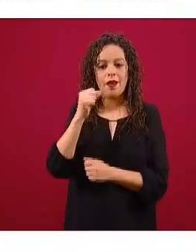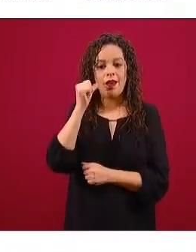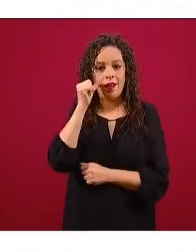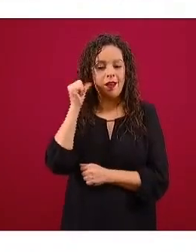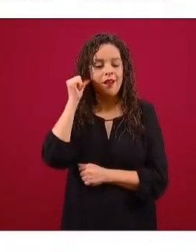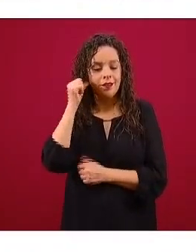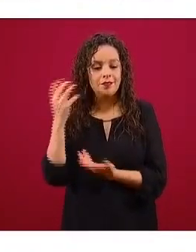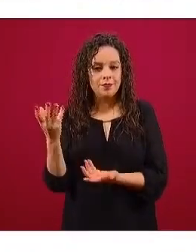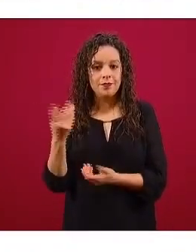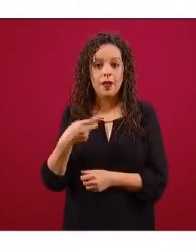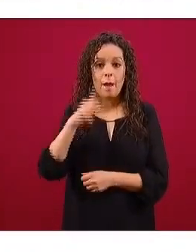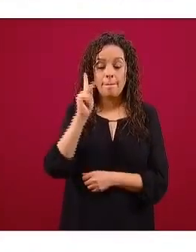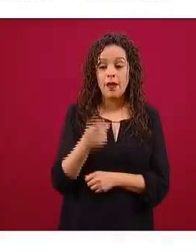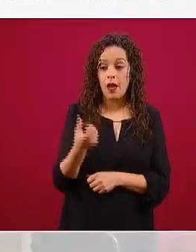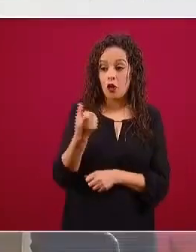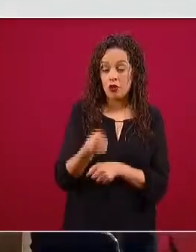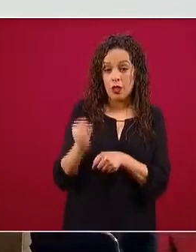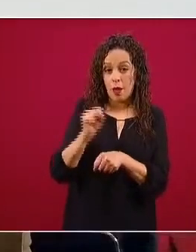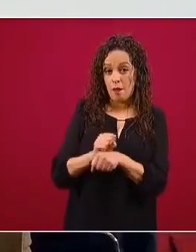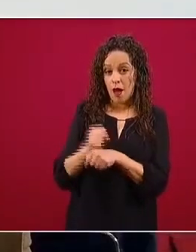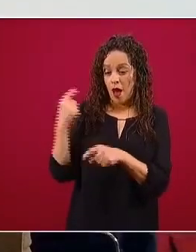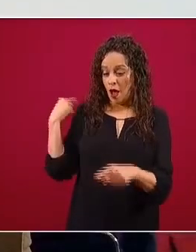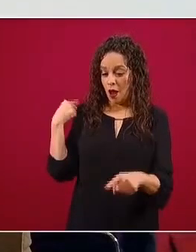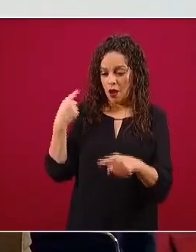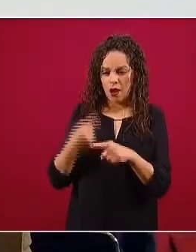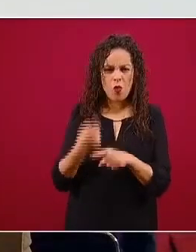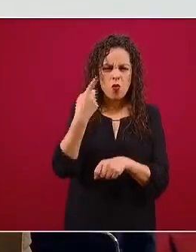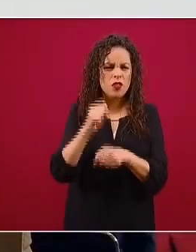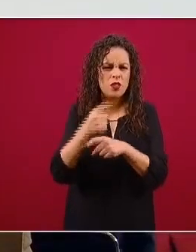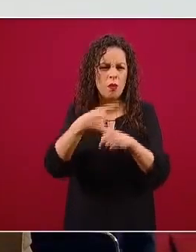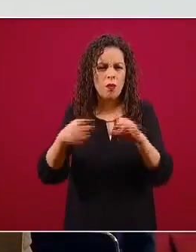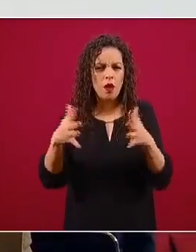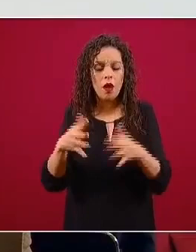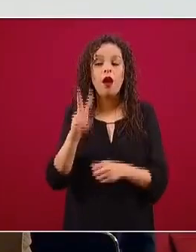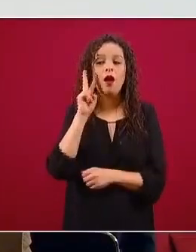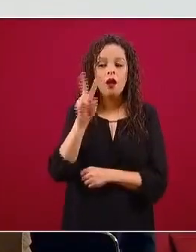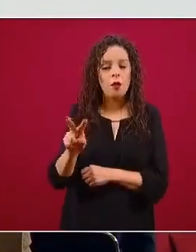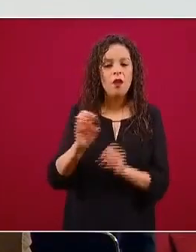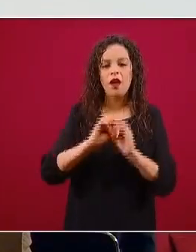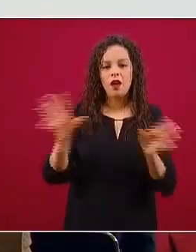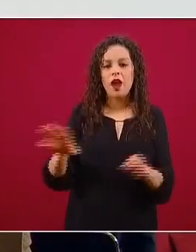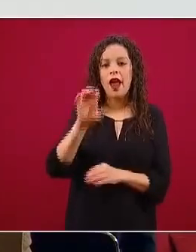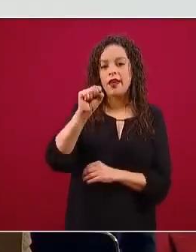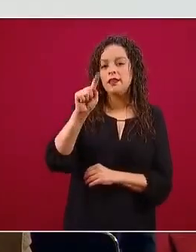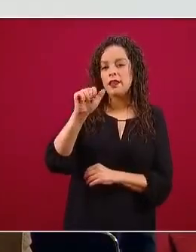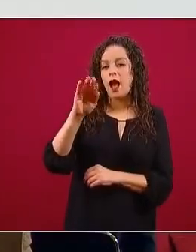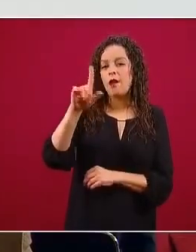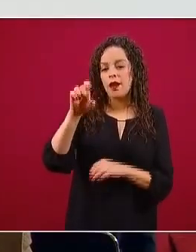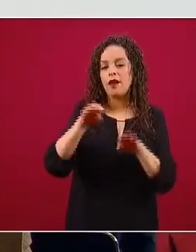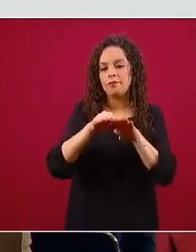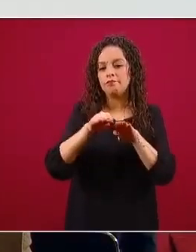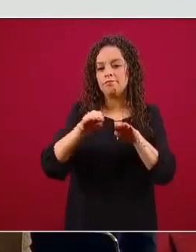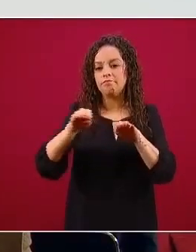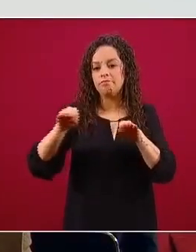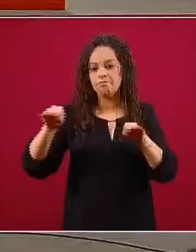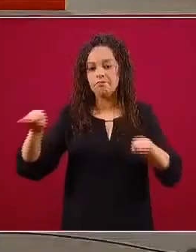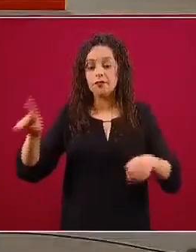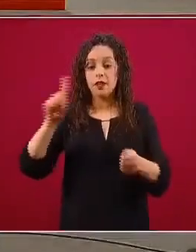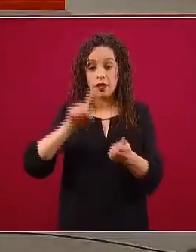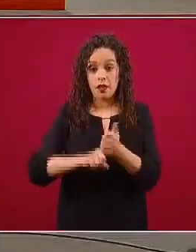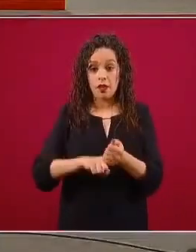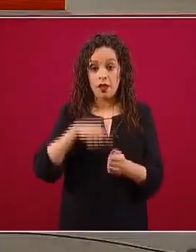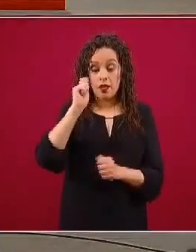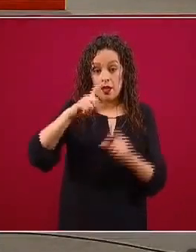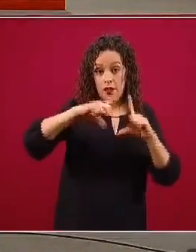la última semana, semana y media, que esto se ha mantenido bastante estable. Veamos cómo se distribuye a nivel